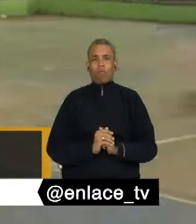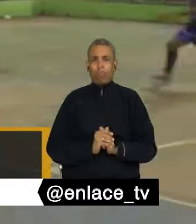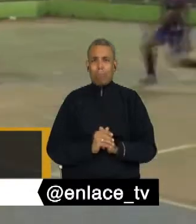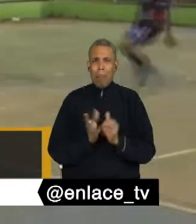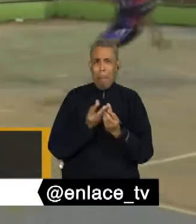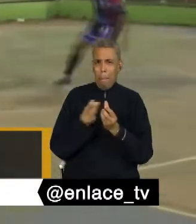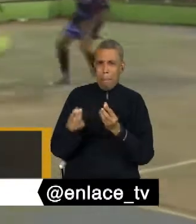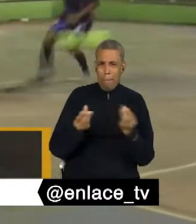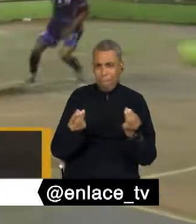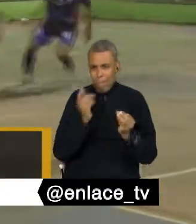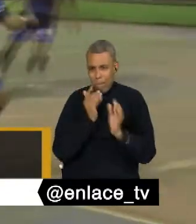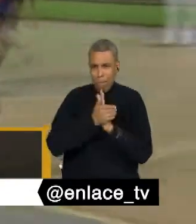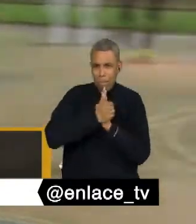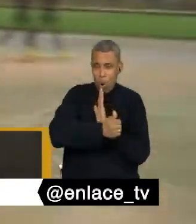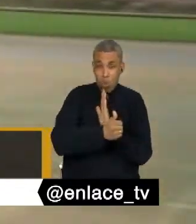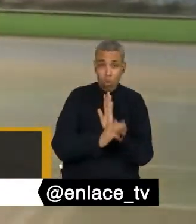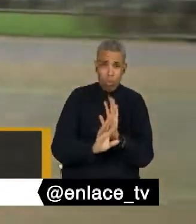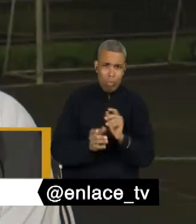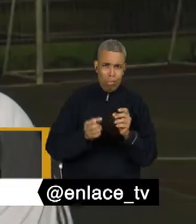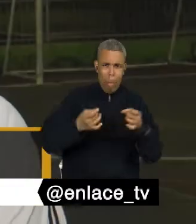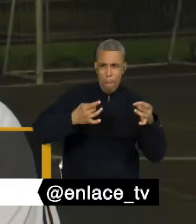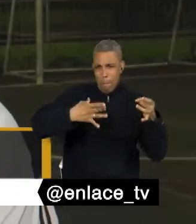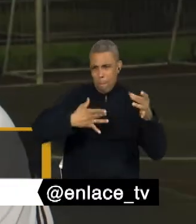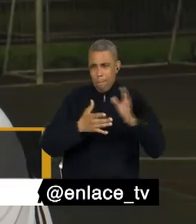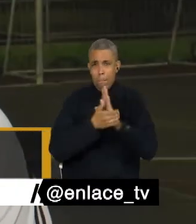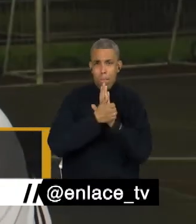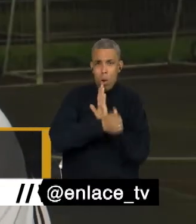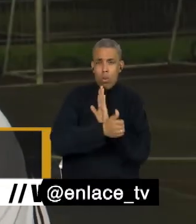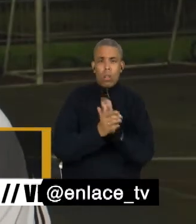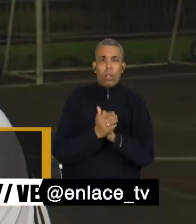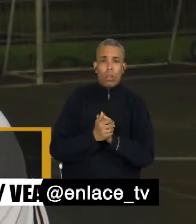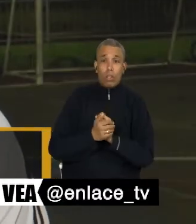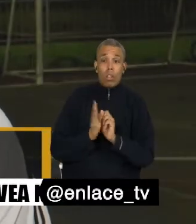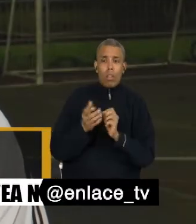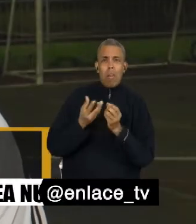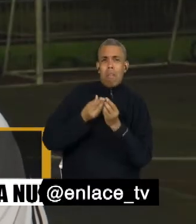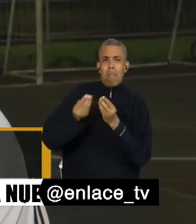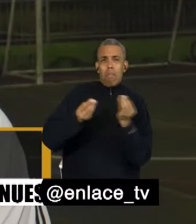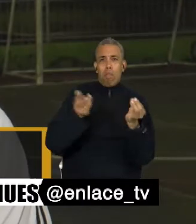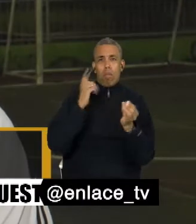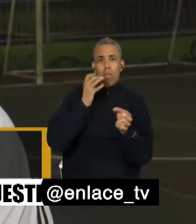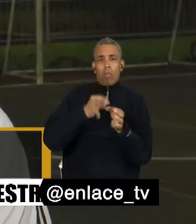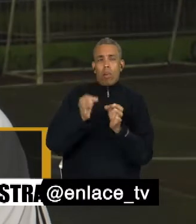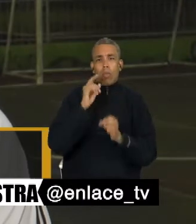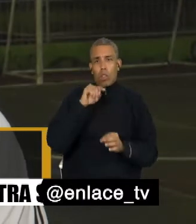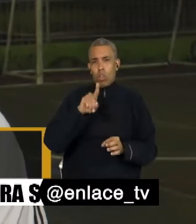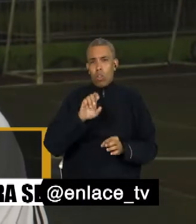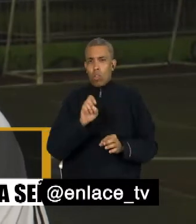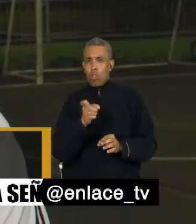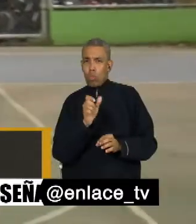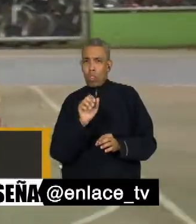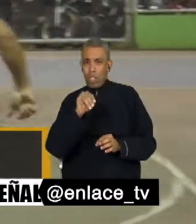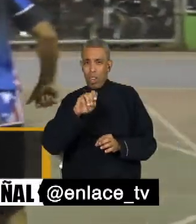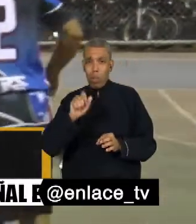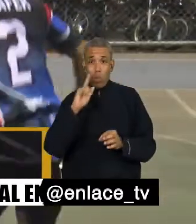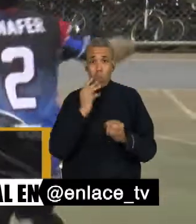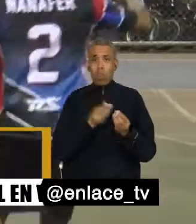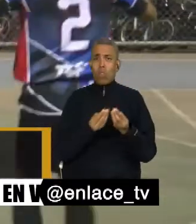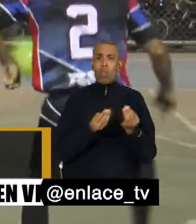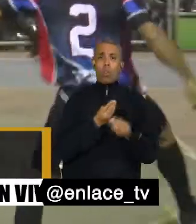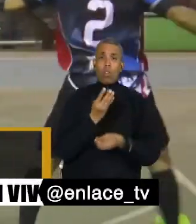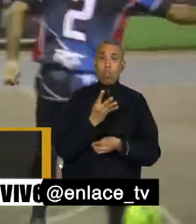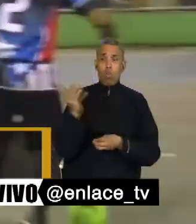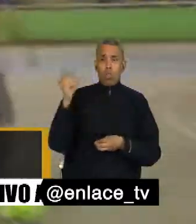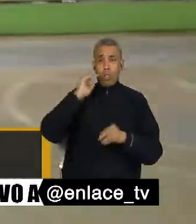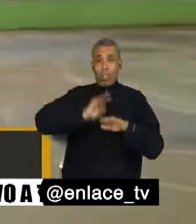equipos de otras regiones cercanas. Contamos con un equipo que viene de Puente Sogamoso, 4 equipos que vienen del centro y un equipo que viene del Llanito.